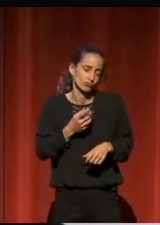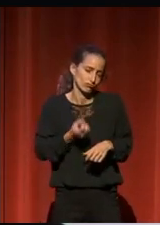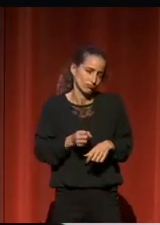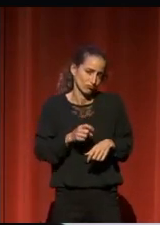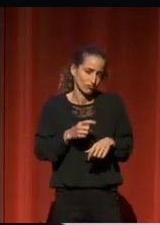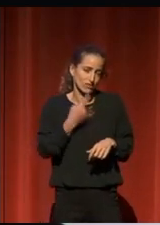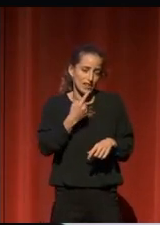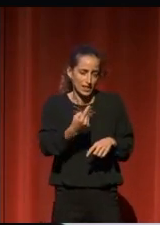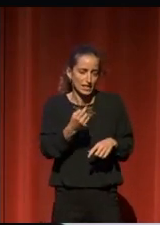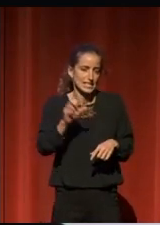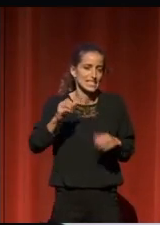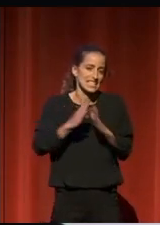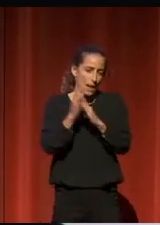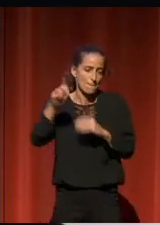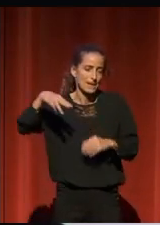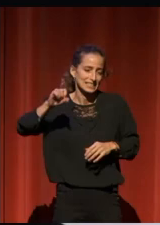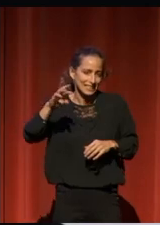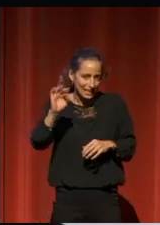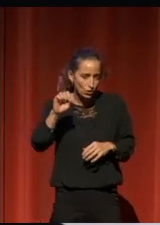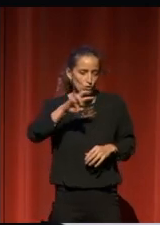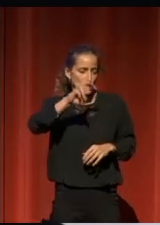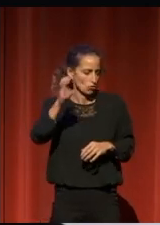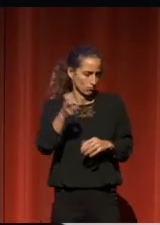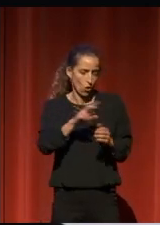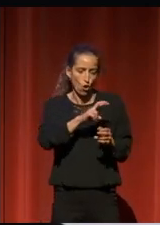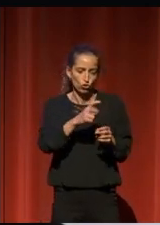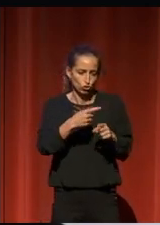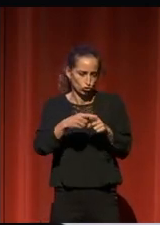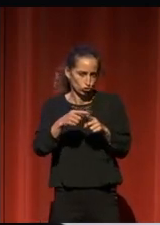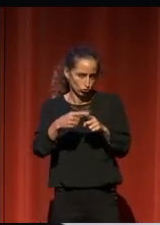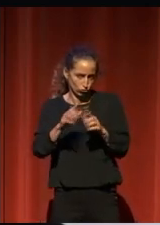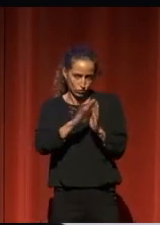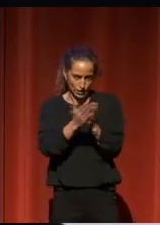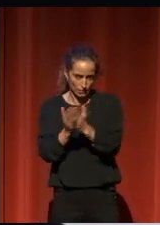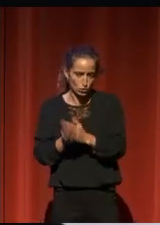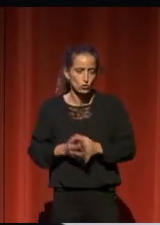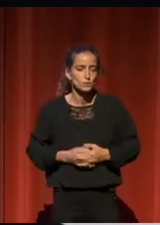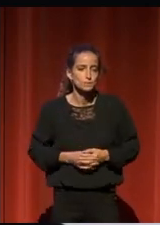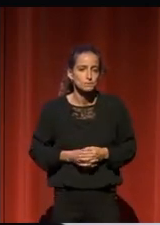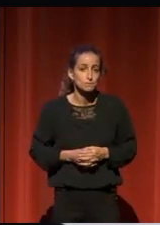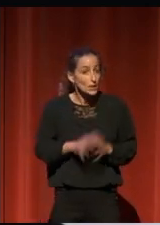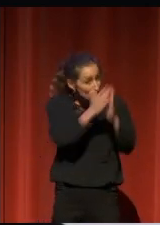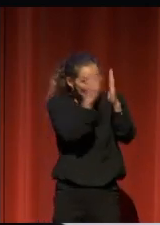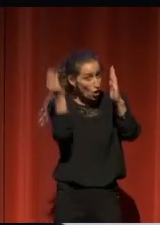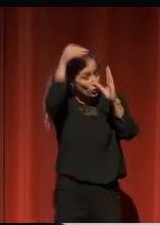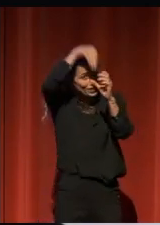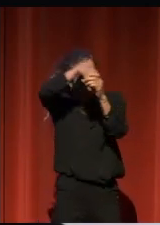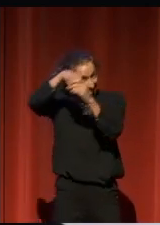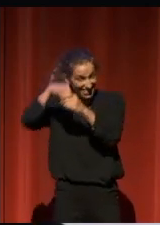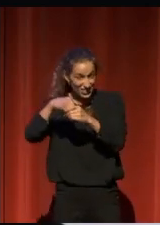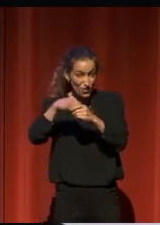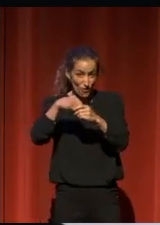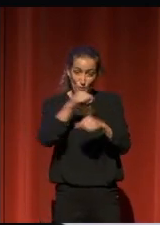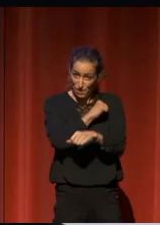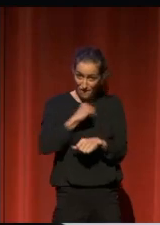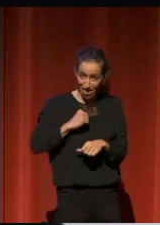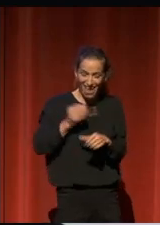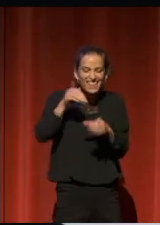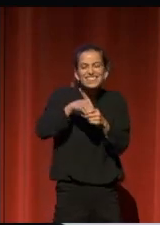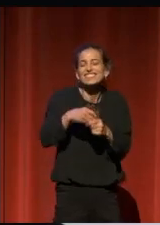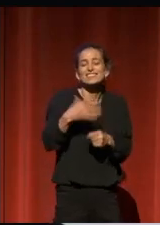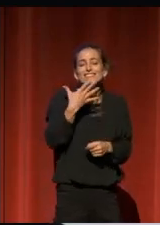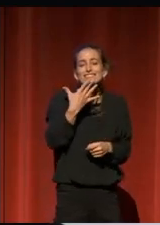violonchelo solo senza basso. El contenido de nuestras bibliotecas privadas es